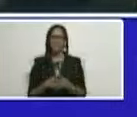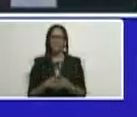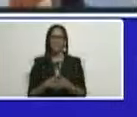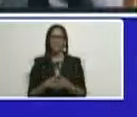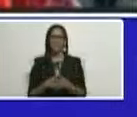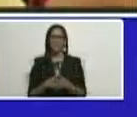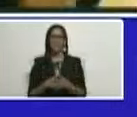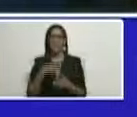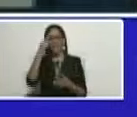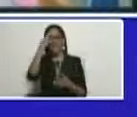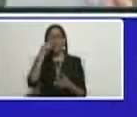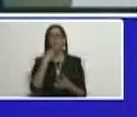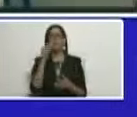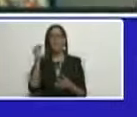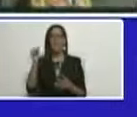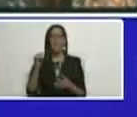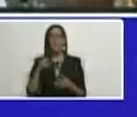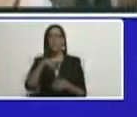En Los Teques, el lunes.